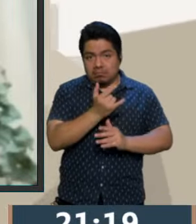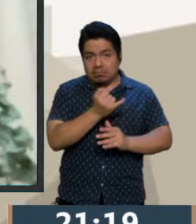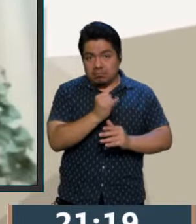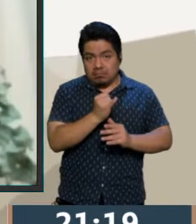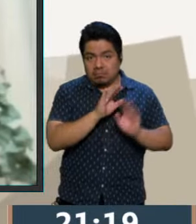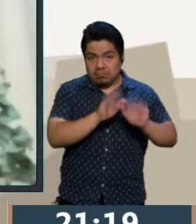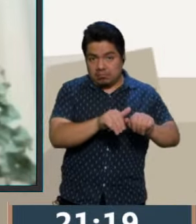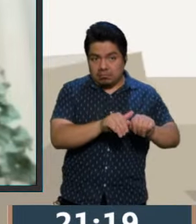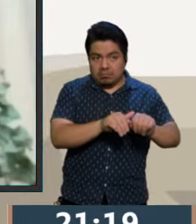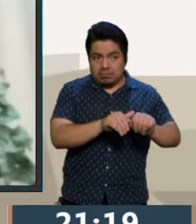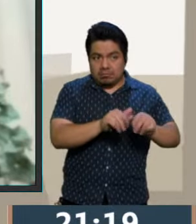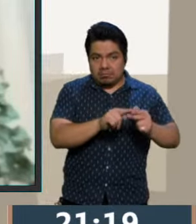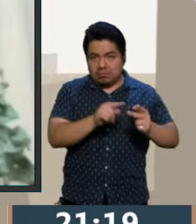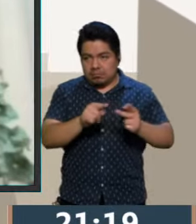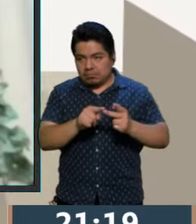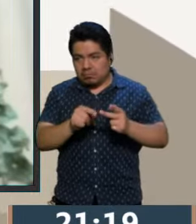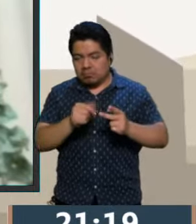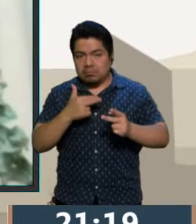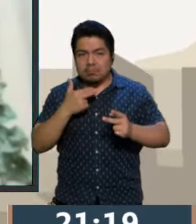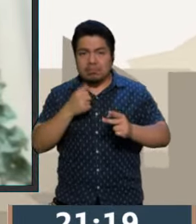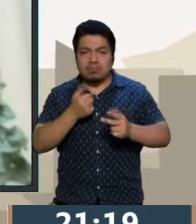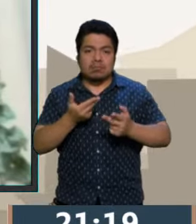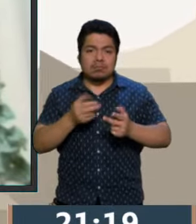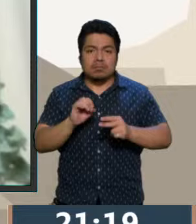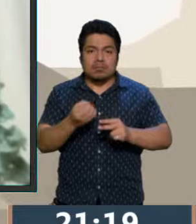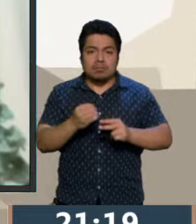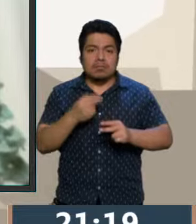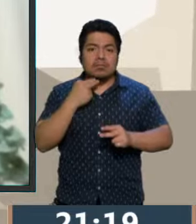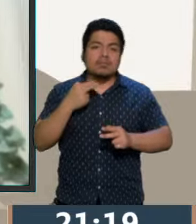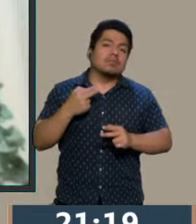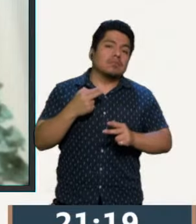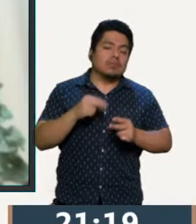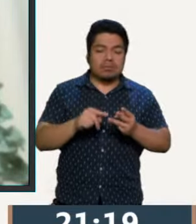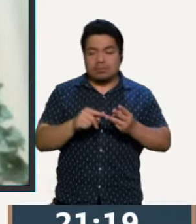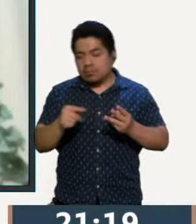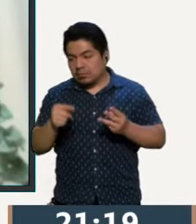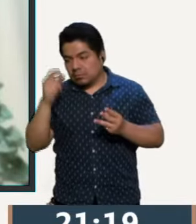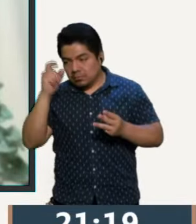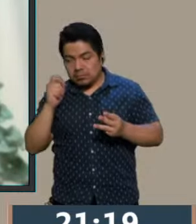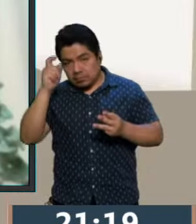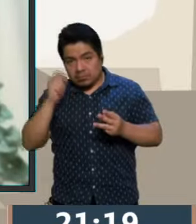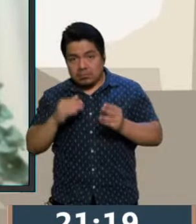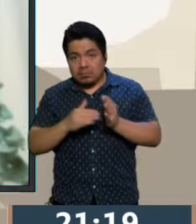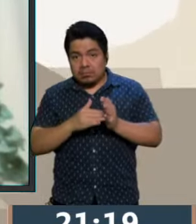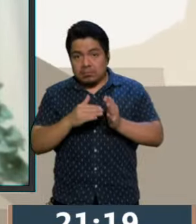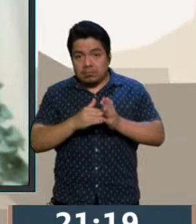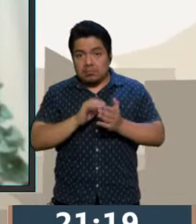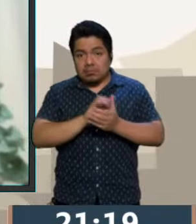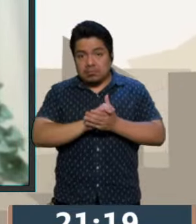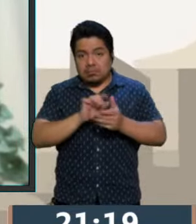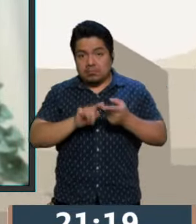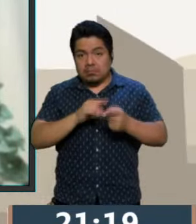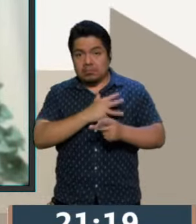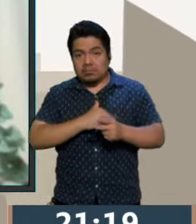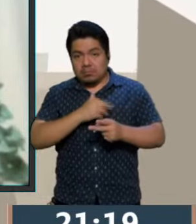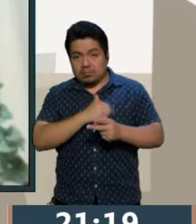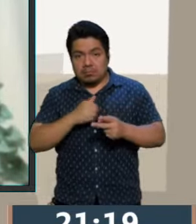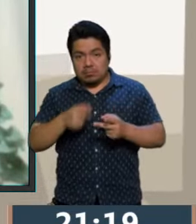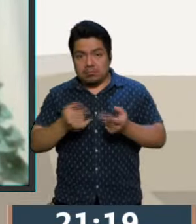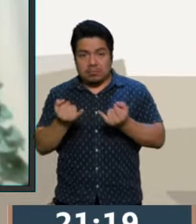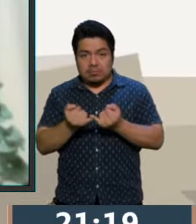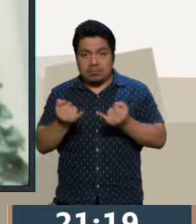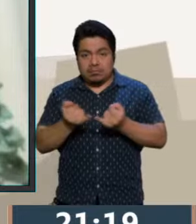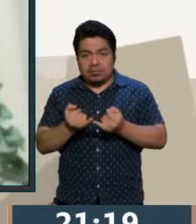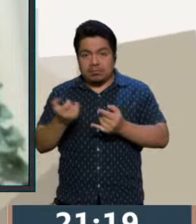junio y se suicida en octubre y se le da esta pensión millonaria tanto a la esposa como a los hijos. Los hijos la dejaron